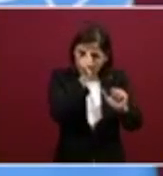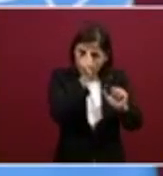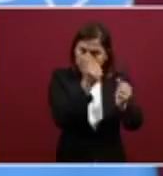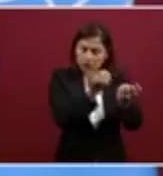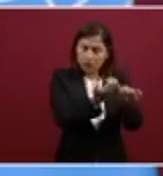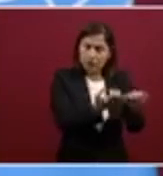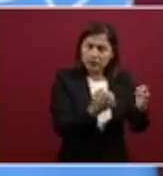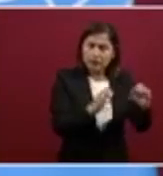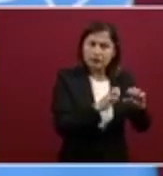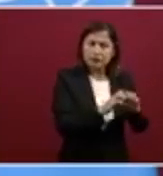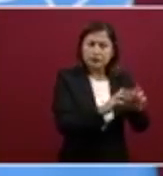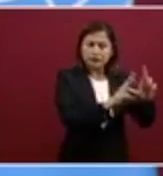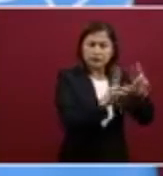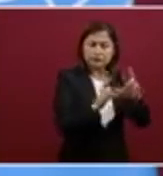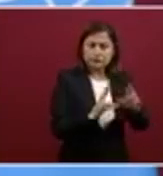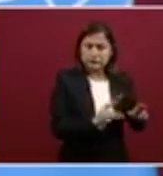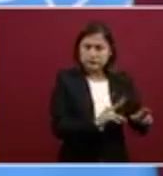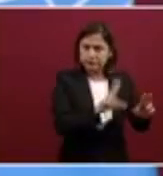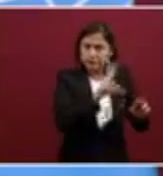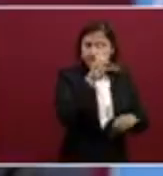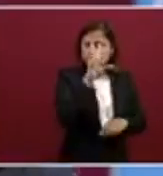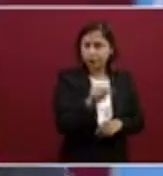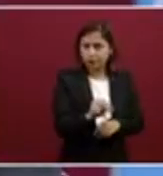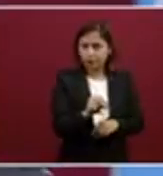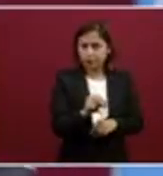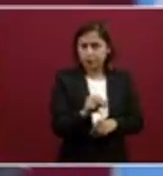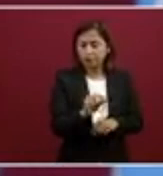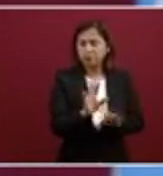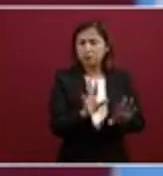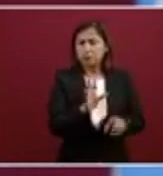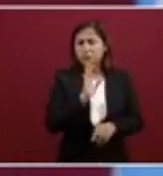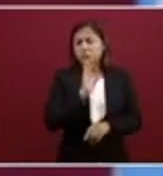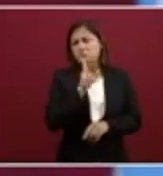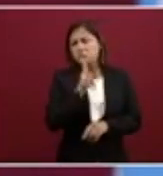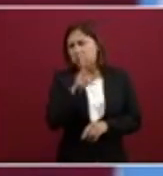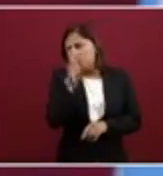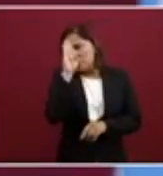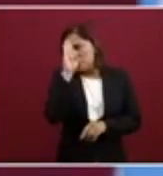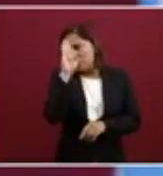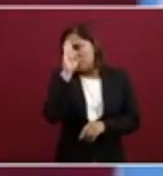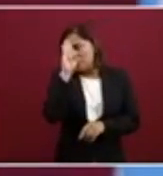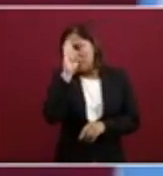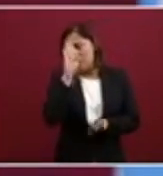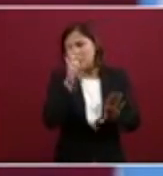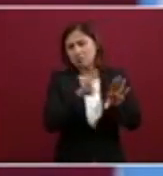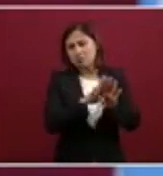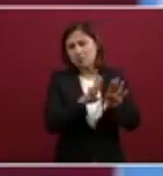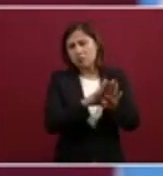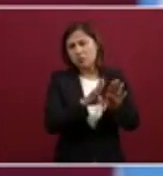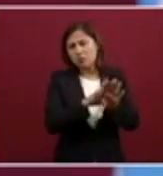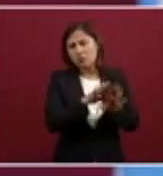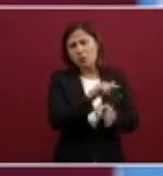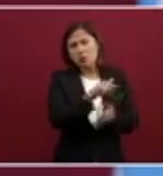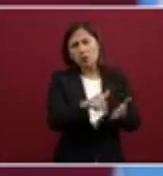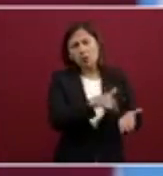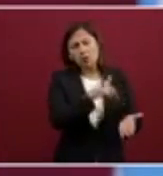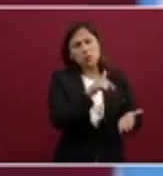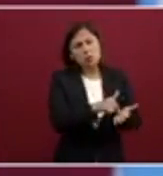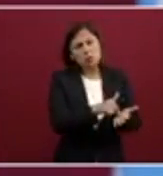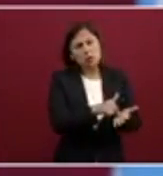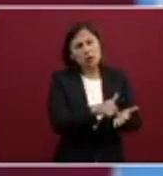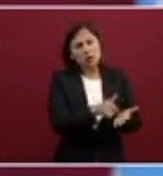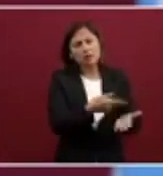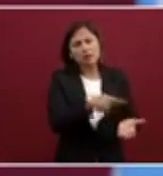no destruirlos, utilizarlos para el fomento al deporte, al béisbol,